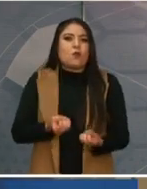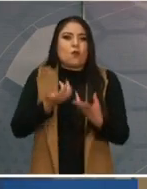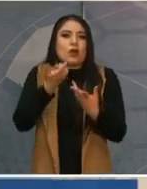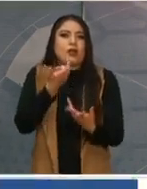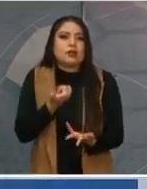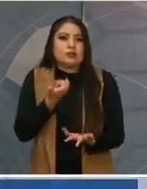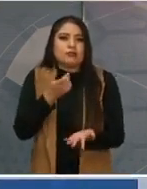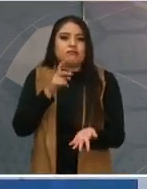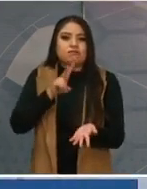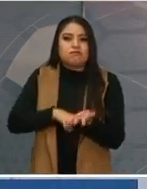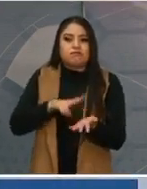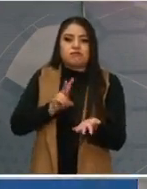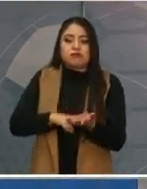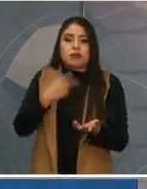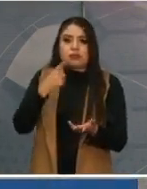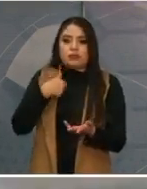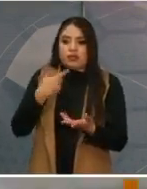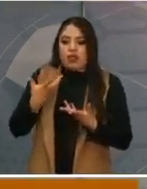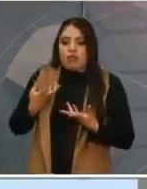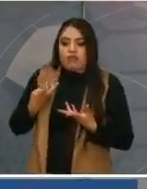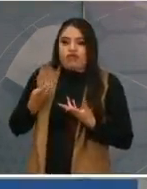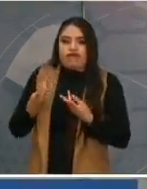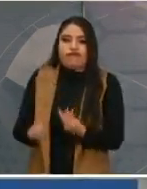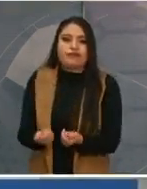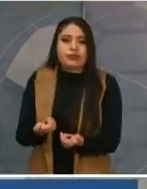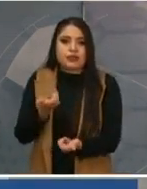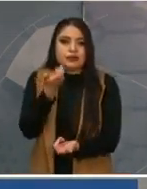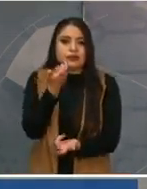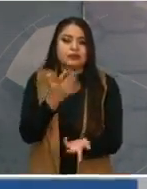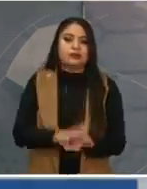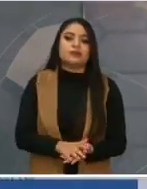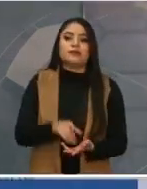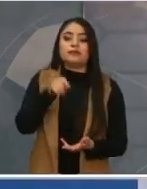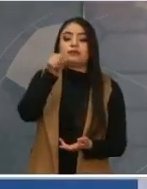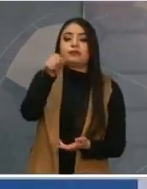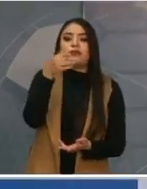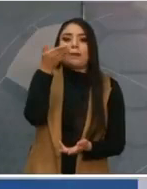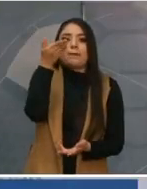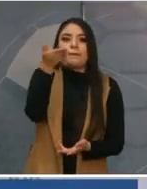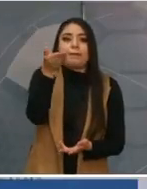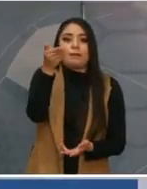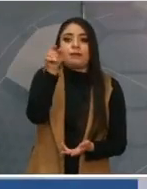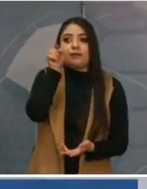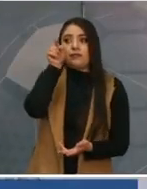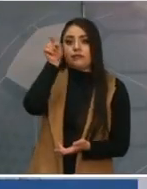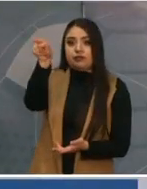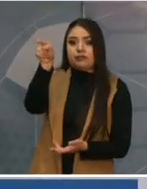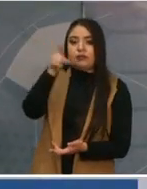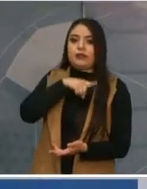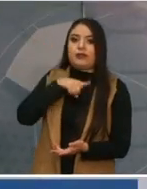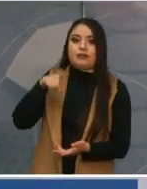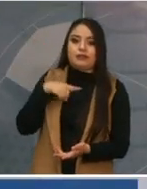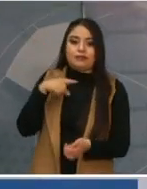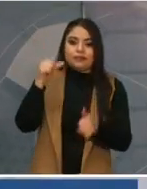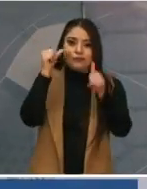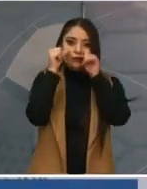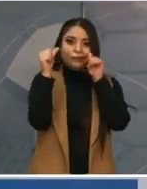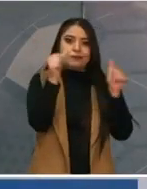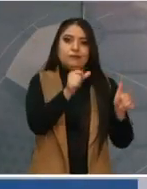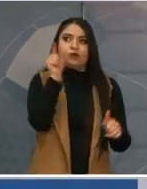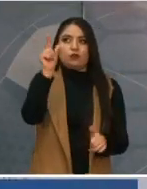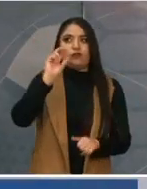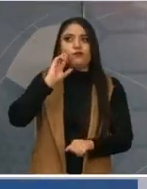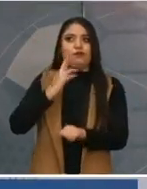gastado dinero. Ante las exigencias médicas, piden a la aseguradora que se haga responsable, ya que la tienda